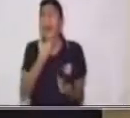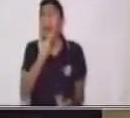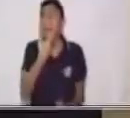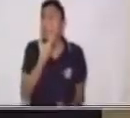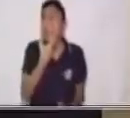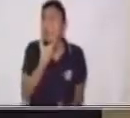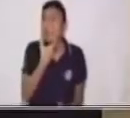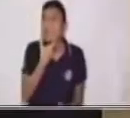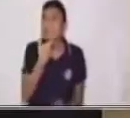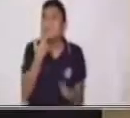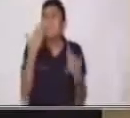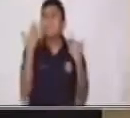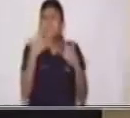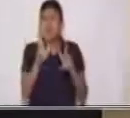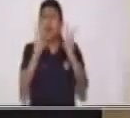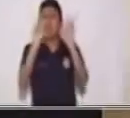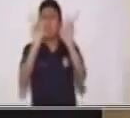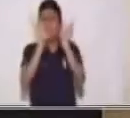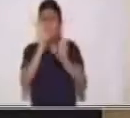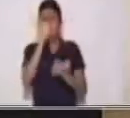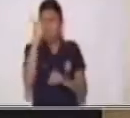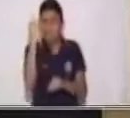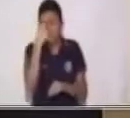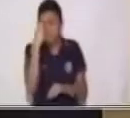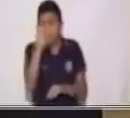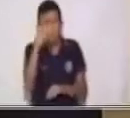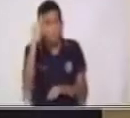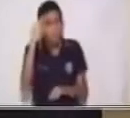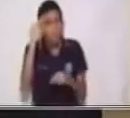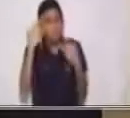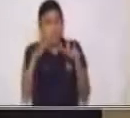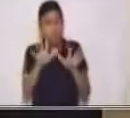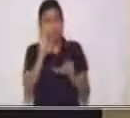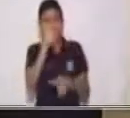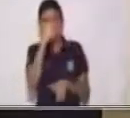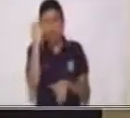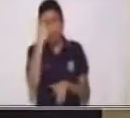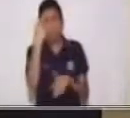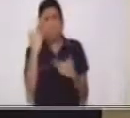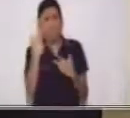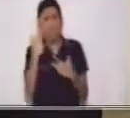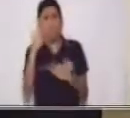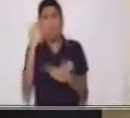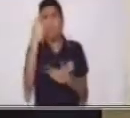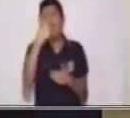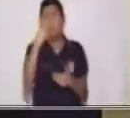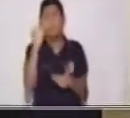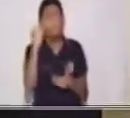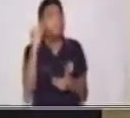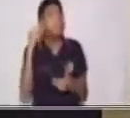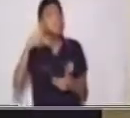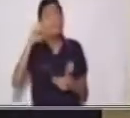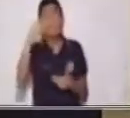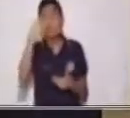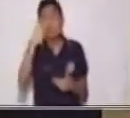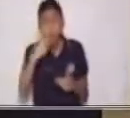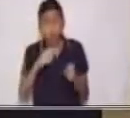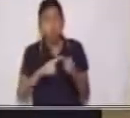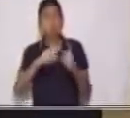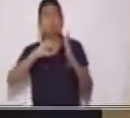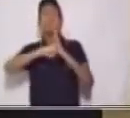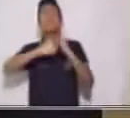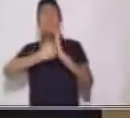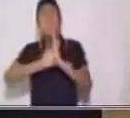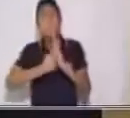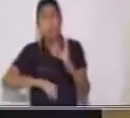¿Qué temas ya trabajamos? Te recuerdas que trabajamos el tema de signos, símbolos y